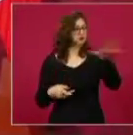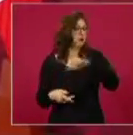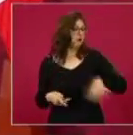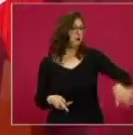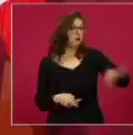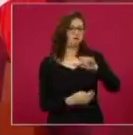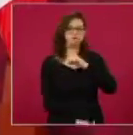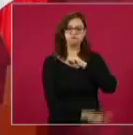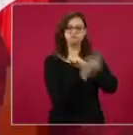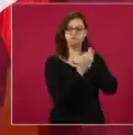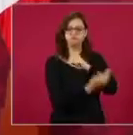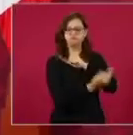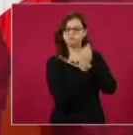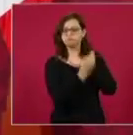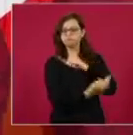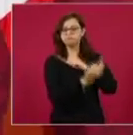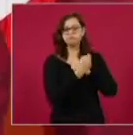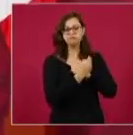No van a poder